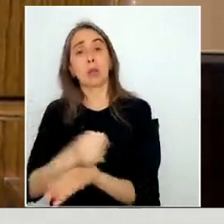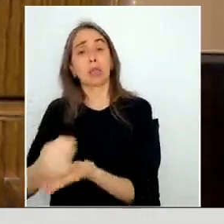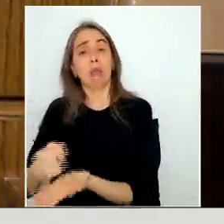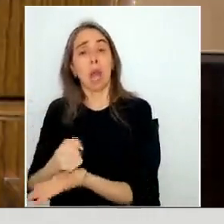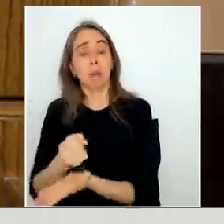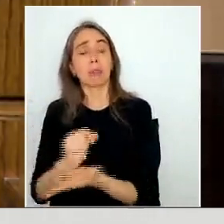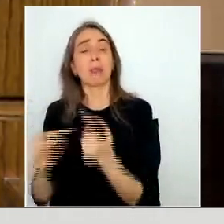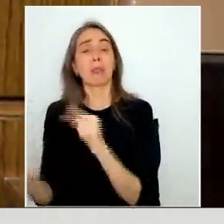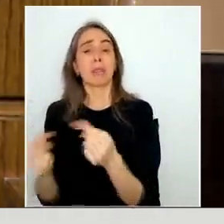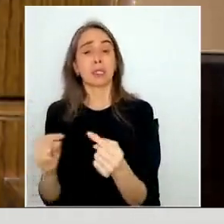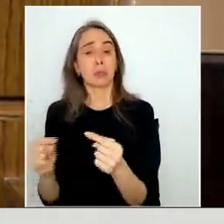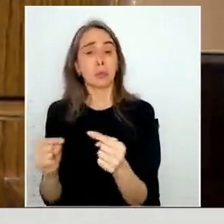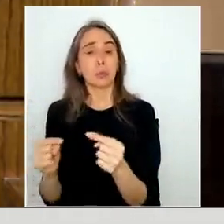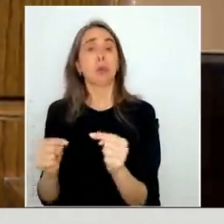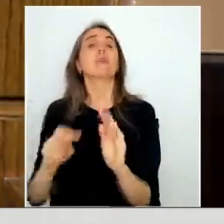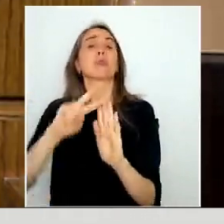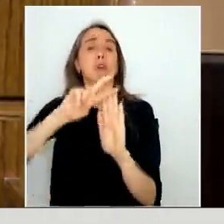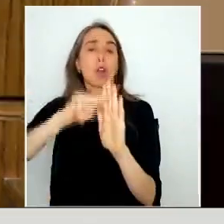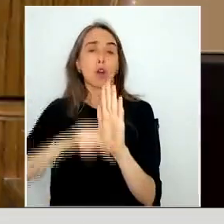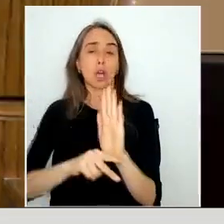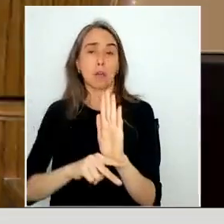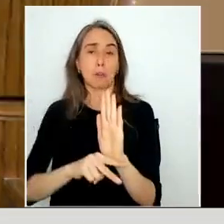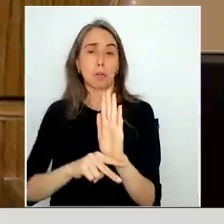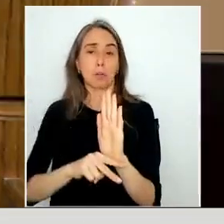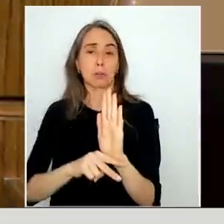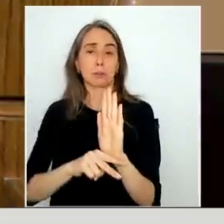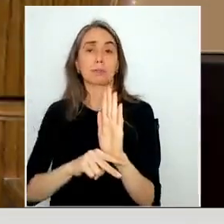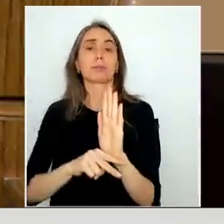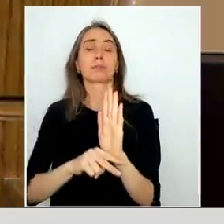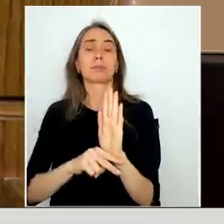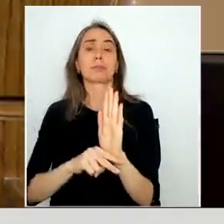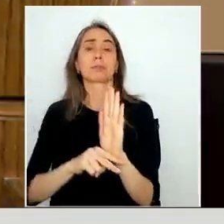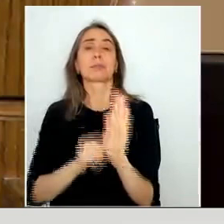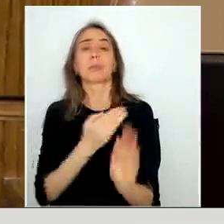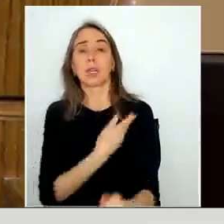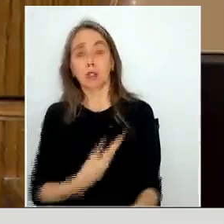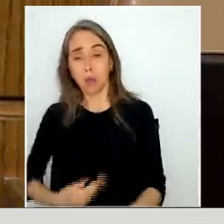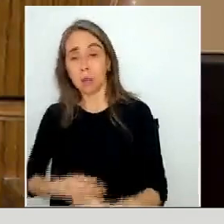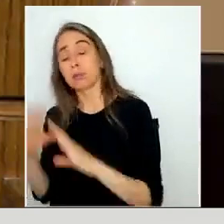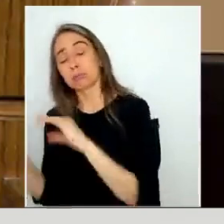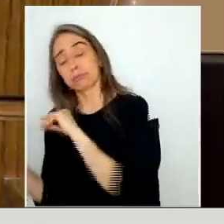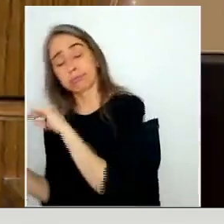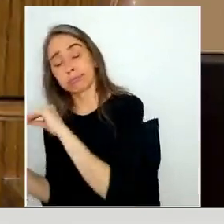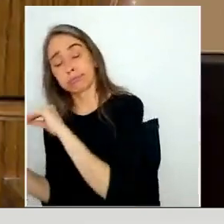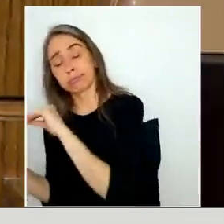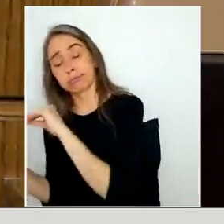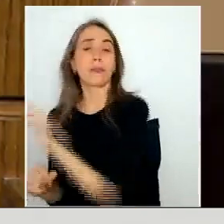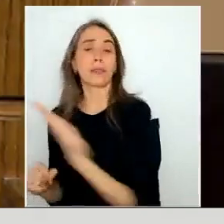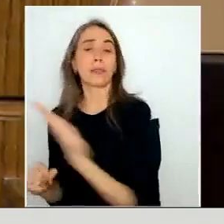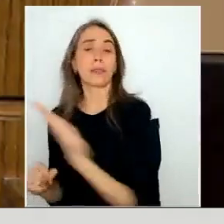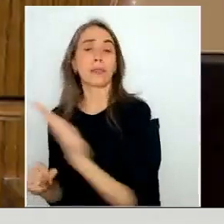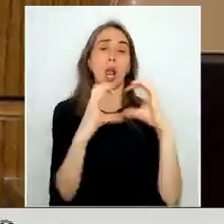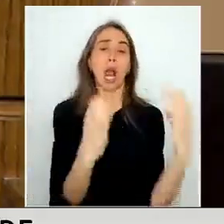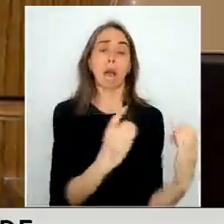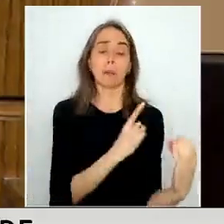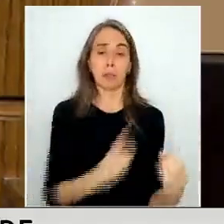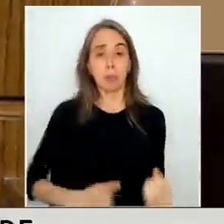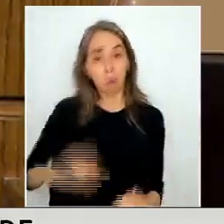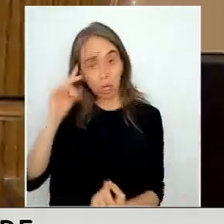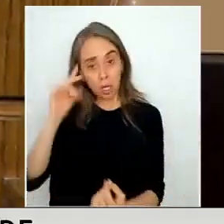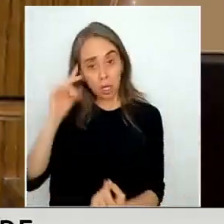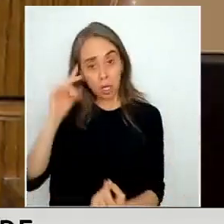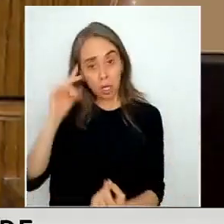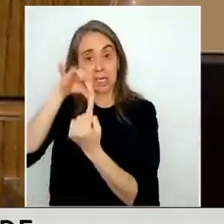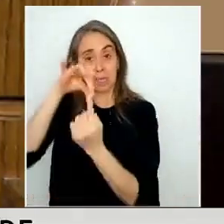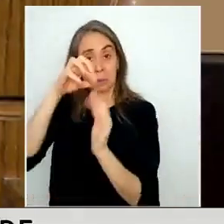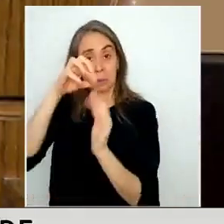de su tramitación del del gobierno y su paso luego por la cámara de diputados así si bien la idea central del proyecto es practicar